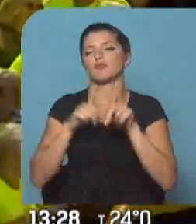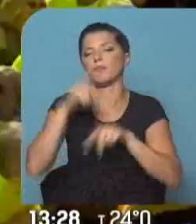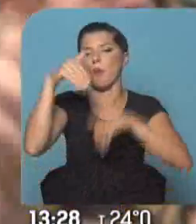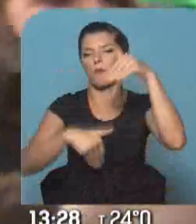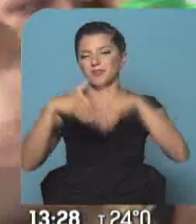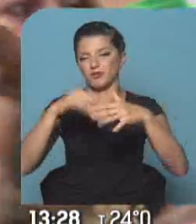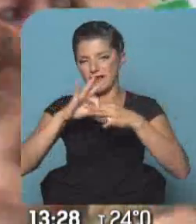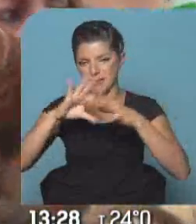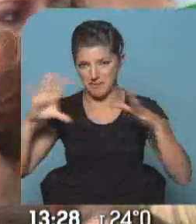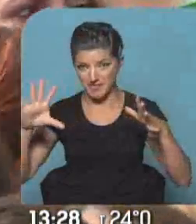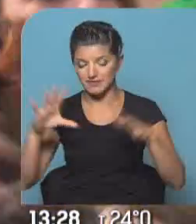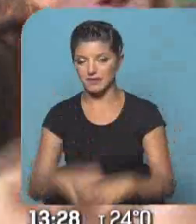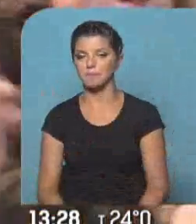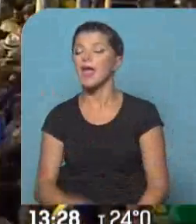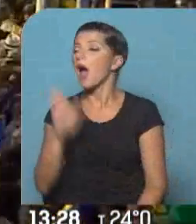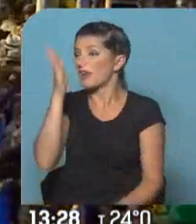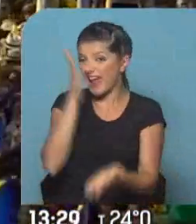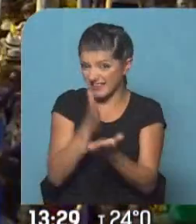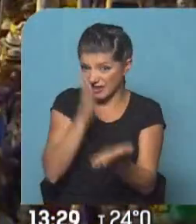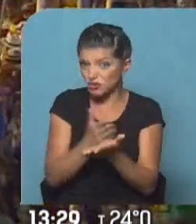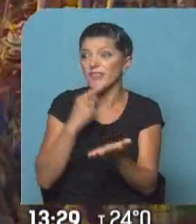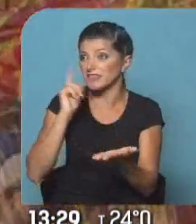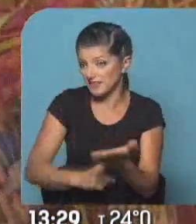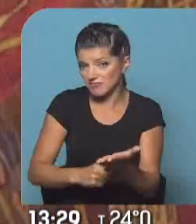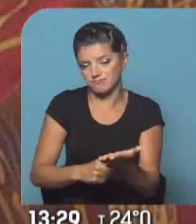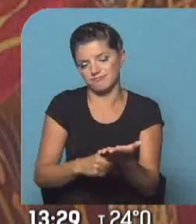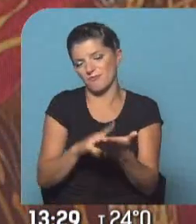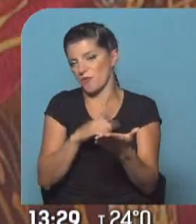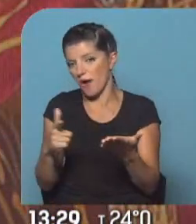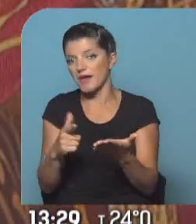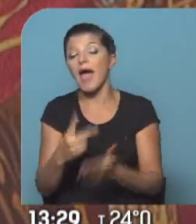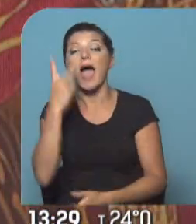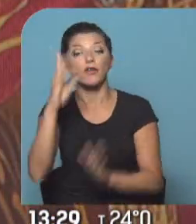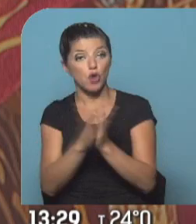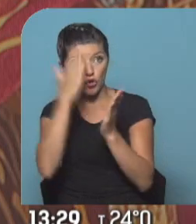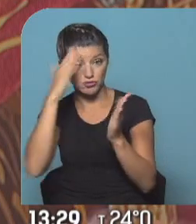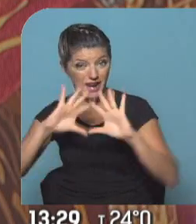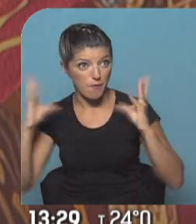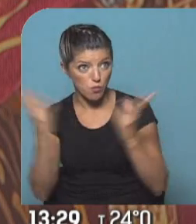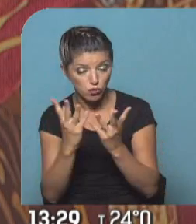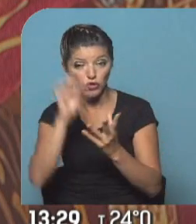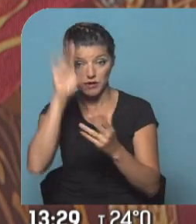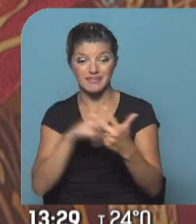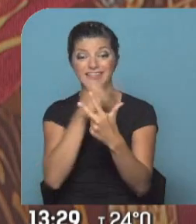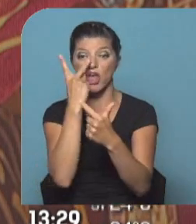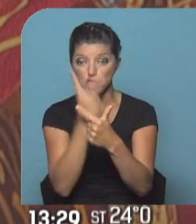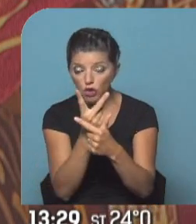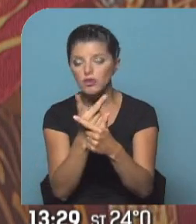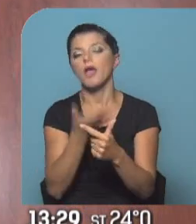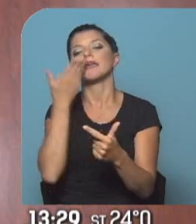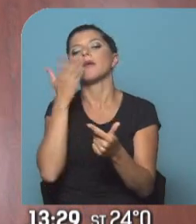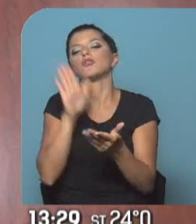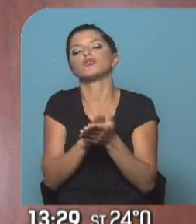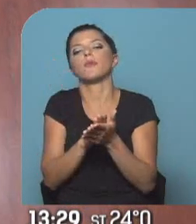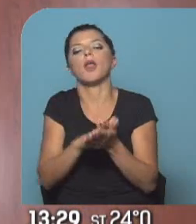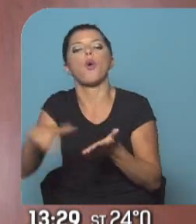derecho a decidir como tal no existe. Esta es una realidad. No hay constitución, salvo 2 en el mundo, que hable de la autodeterminación de los pueblos, por un